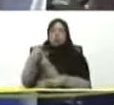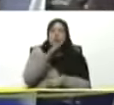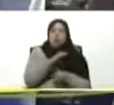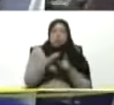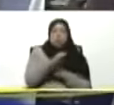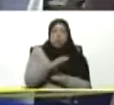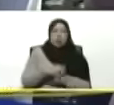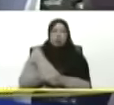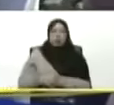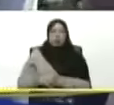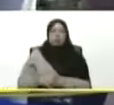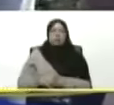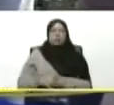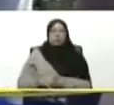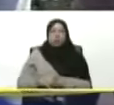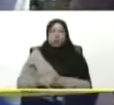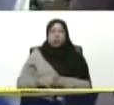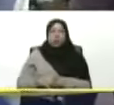cultural.